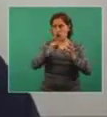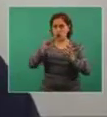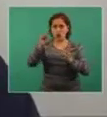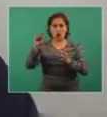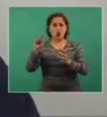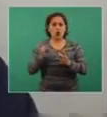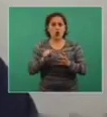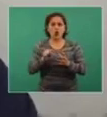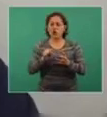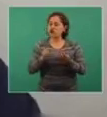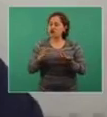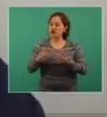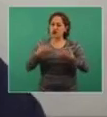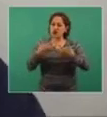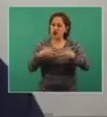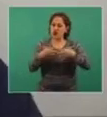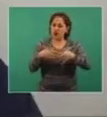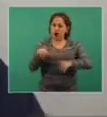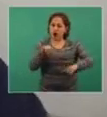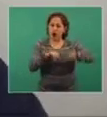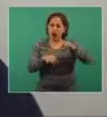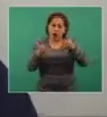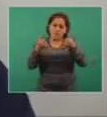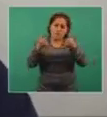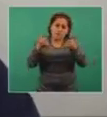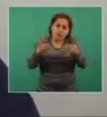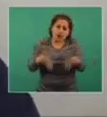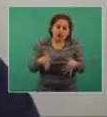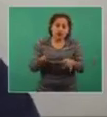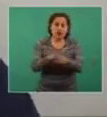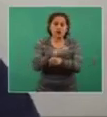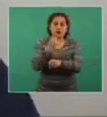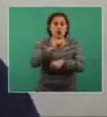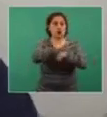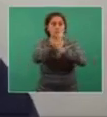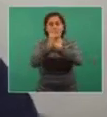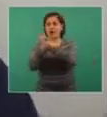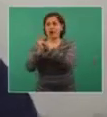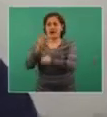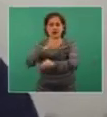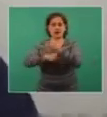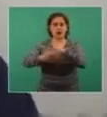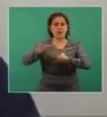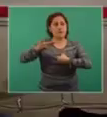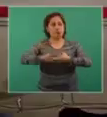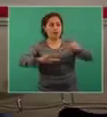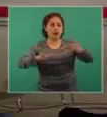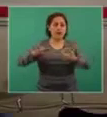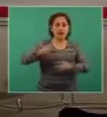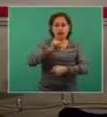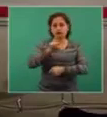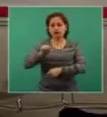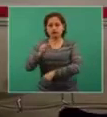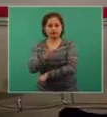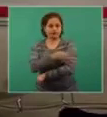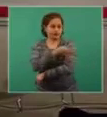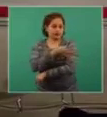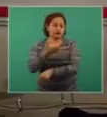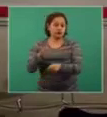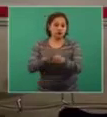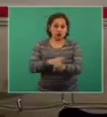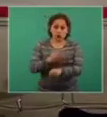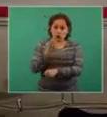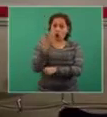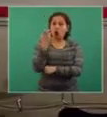poder atender a todos los pedidos internacionales y de todos los países que en este momento se están haciendo. Por eso la vacuna de